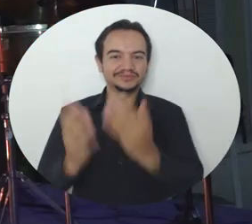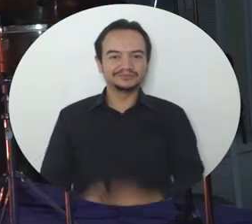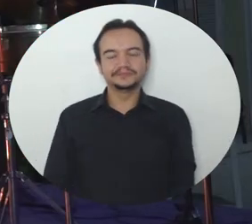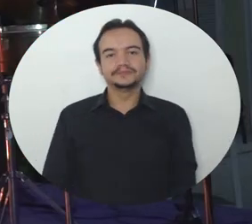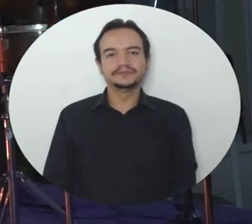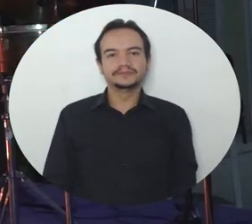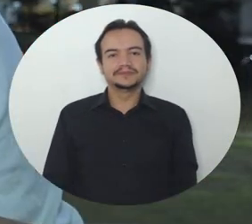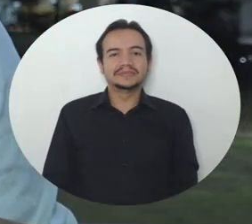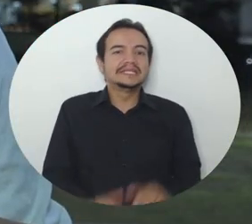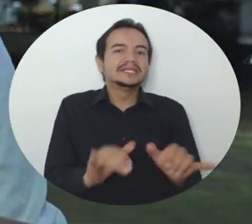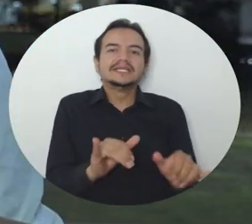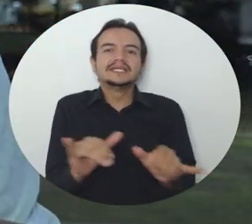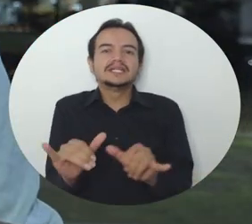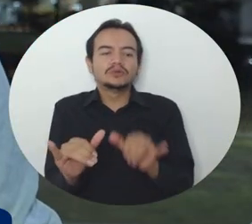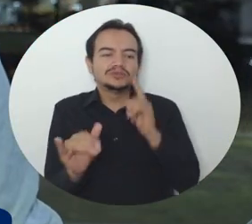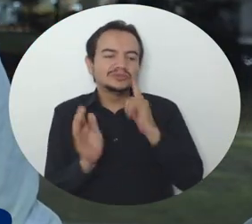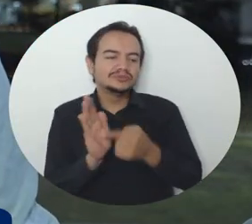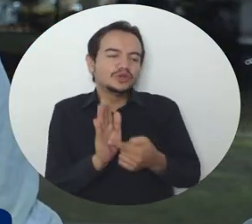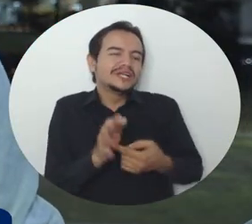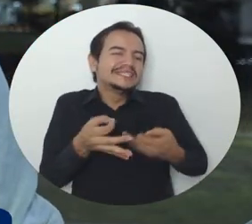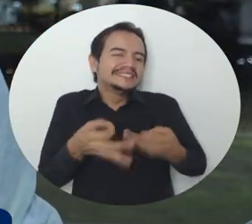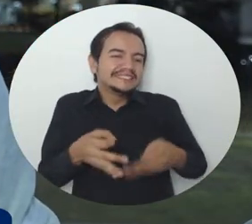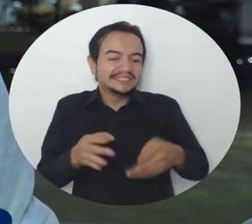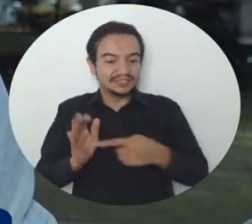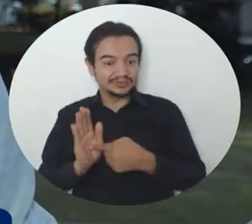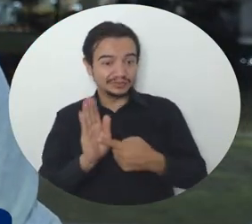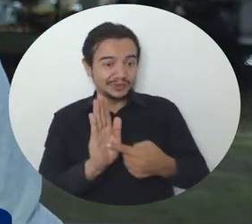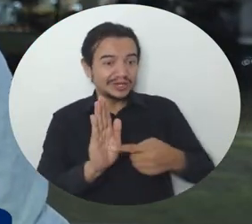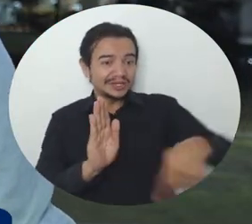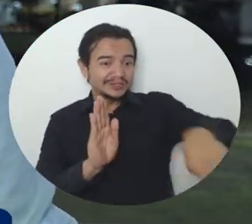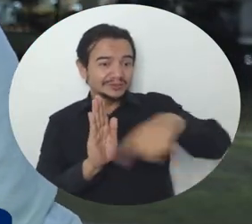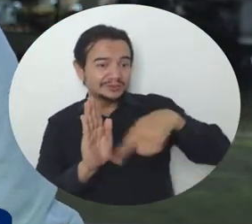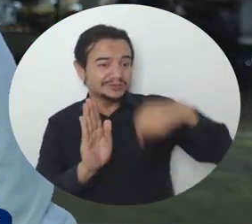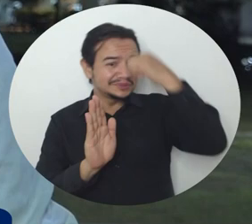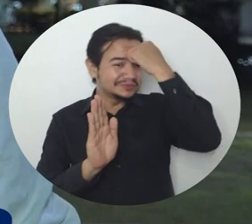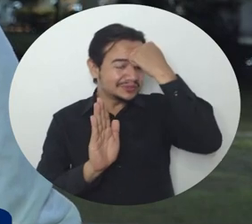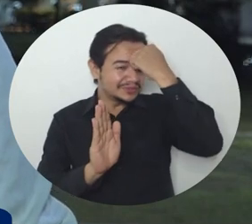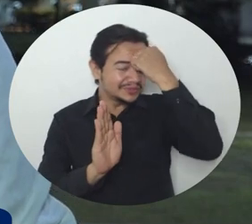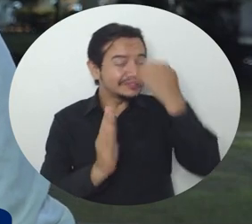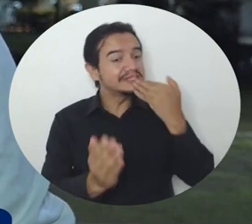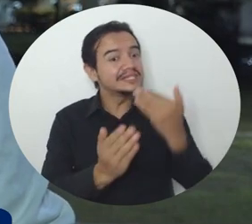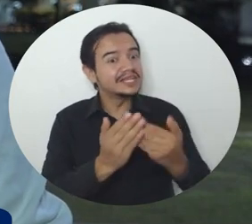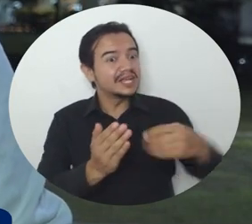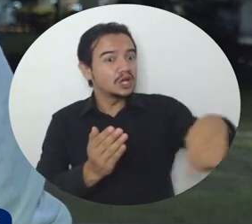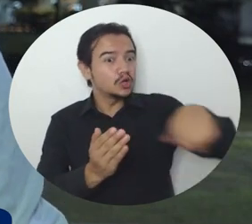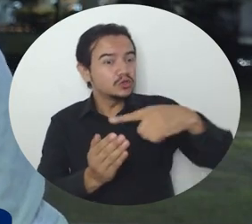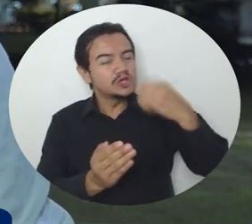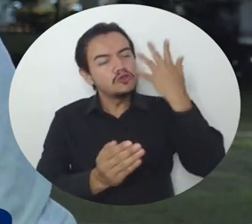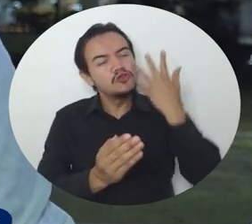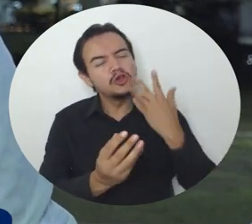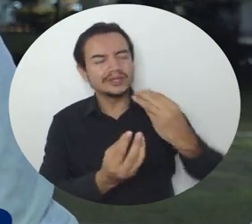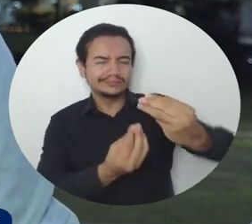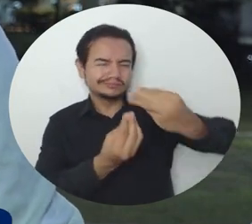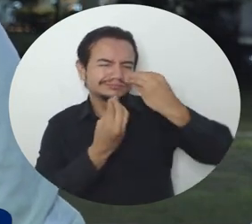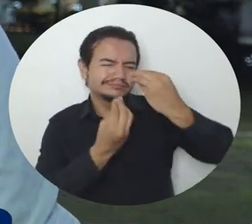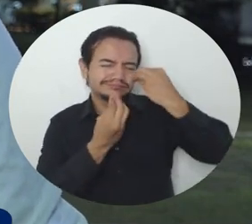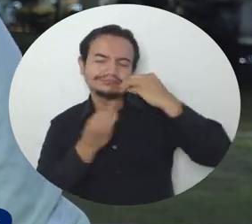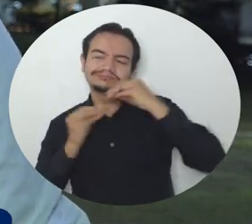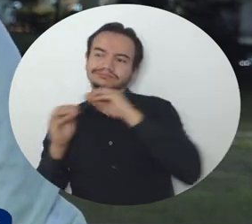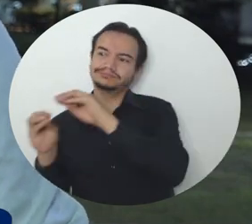territorios la demostrarles un poquito de todo lo que ellos a través de la